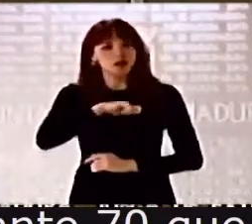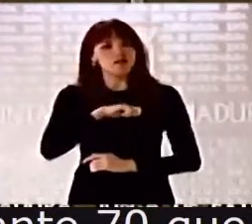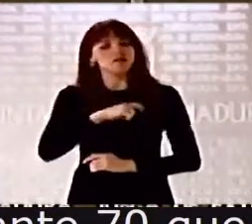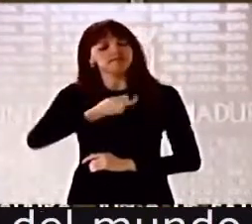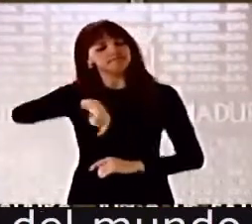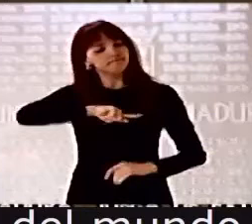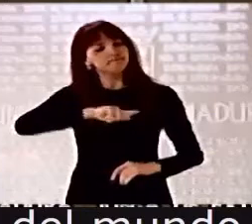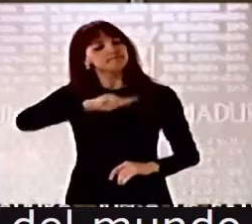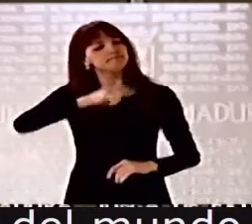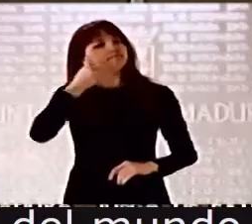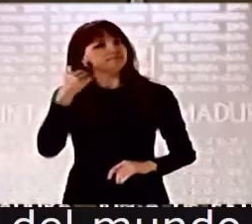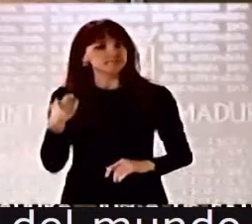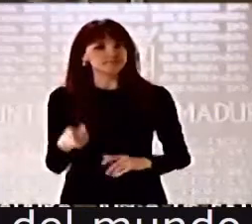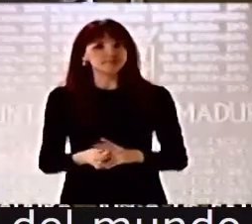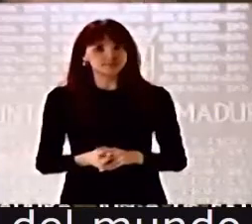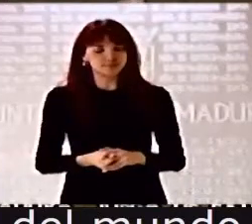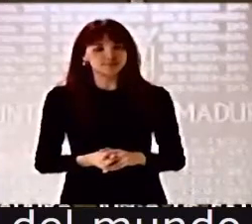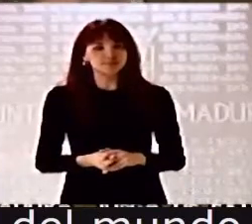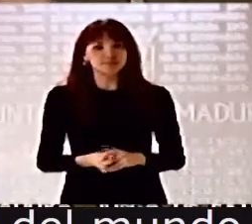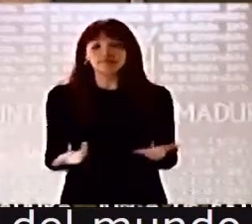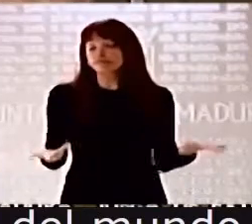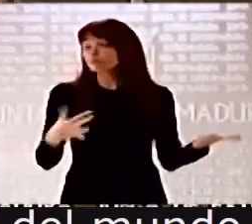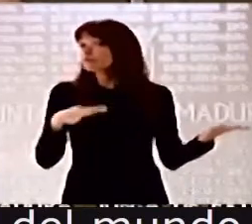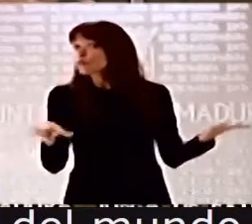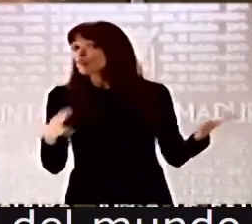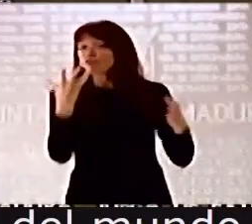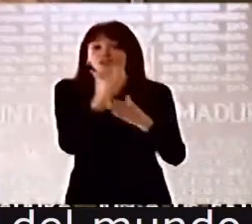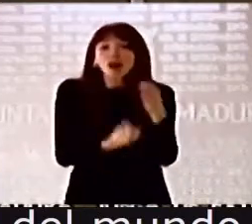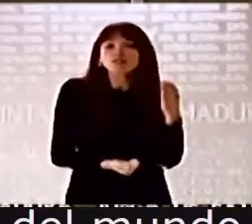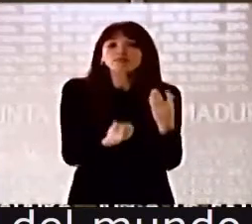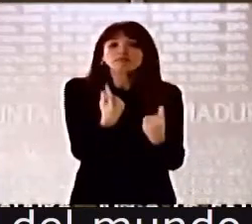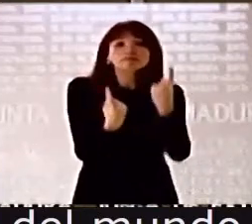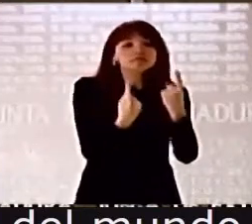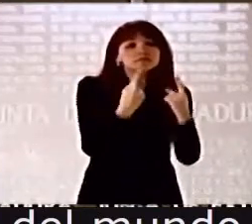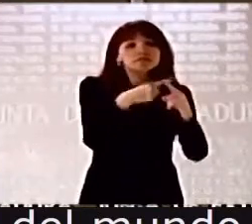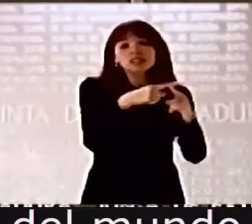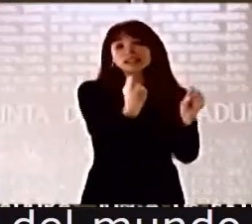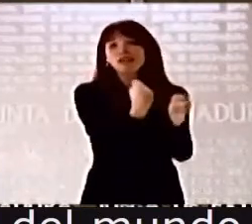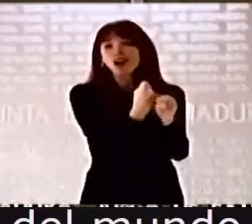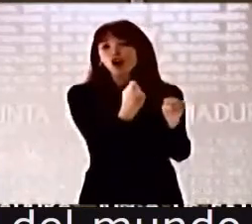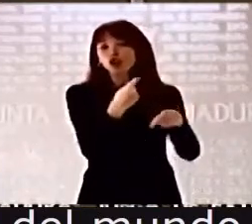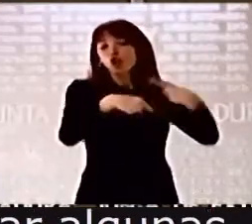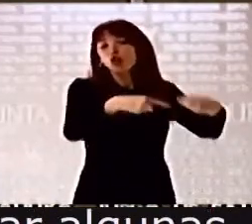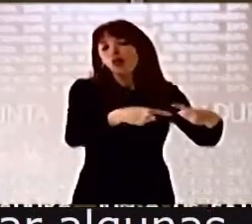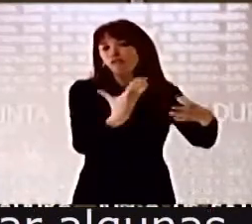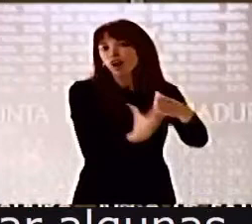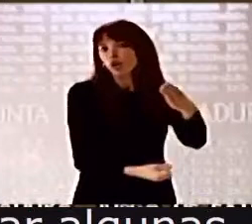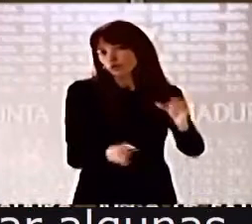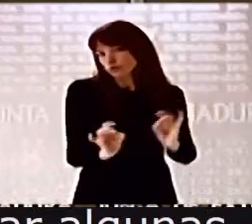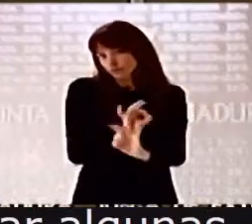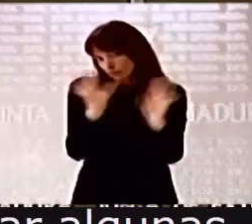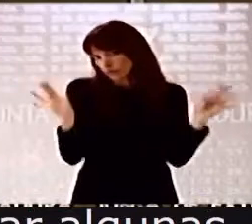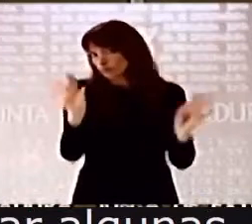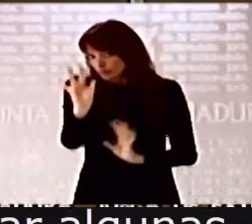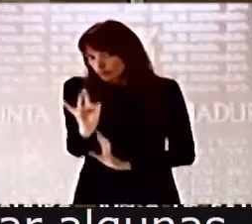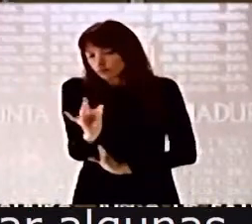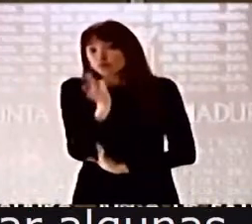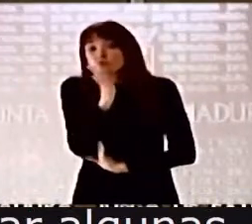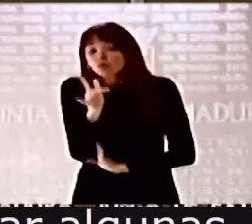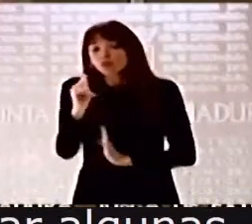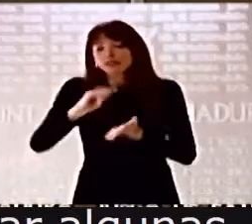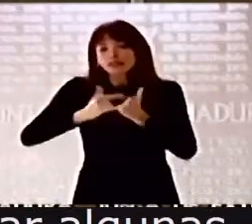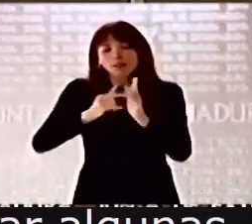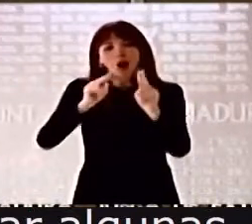tan orgullosos. ¿Podemos fallar algunas veces en lo cotidiano? Sin duda, porque es un sistema